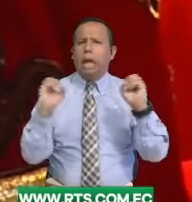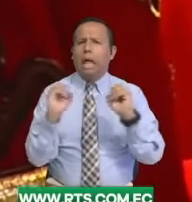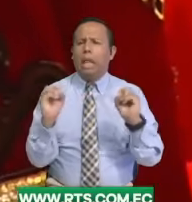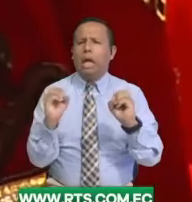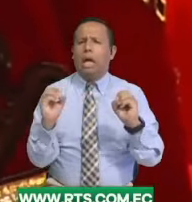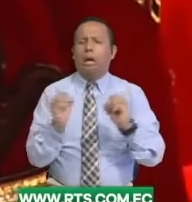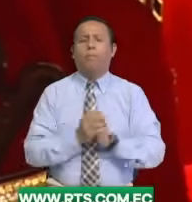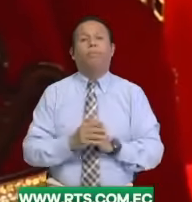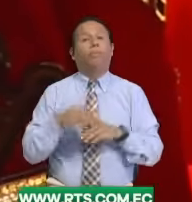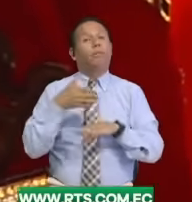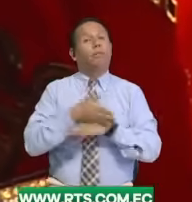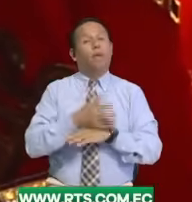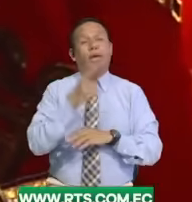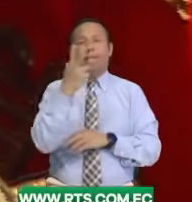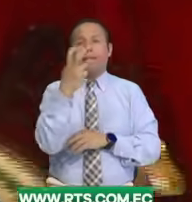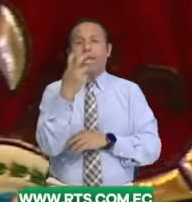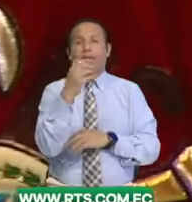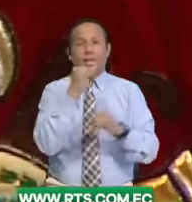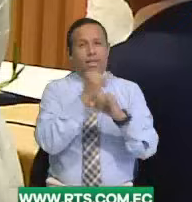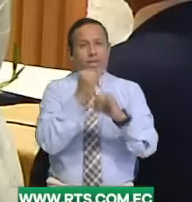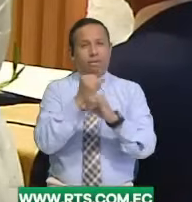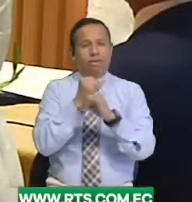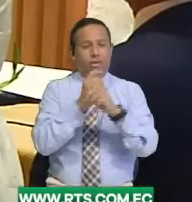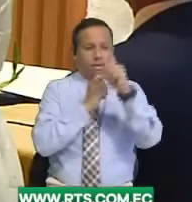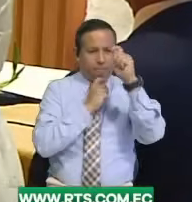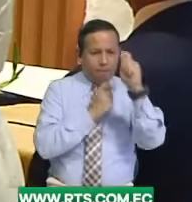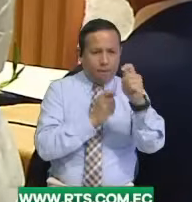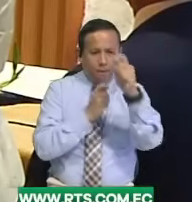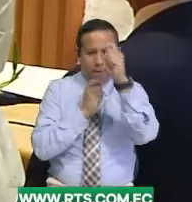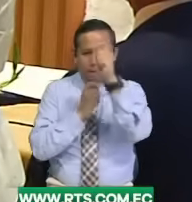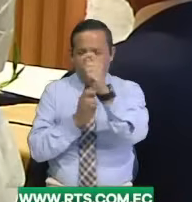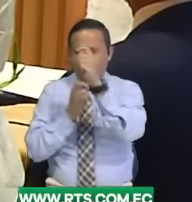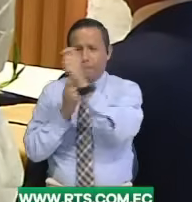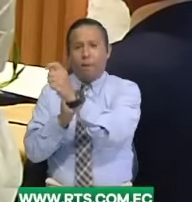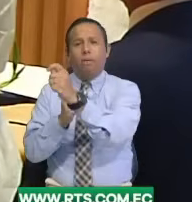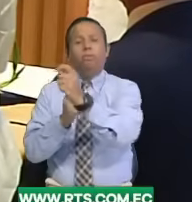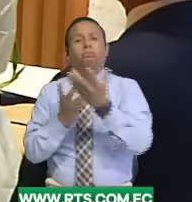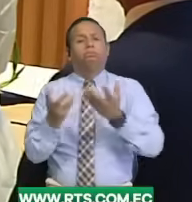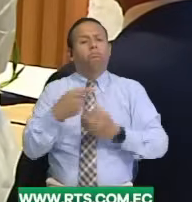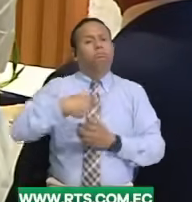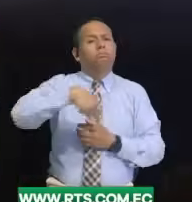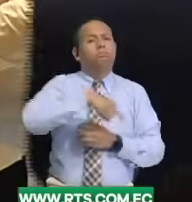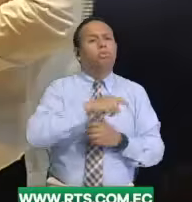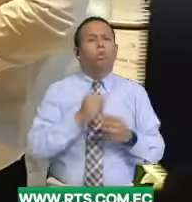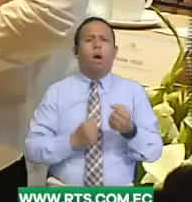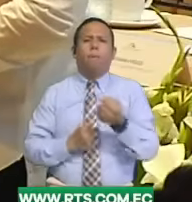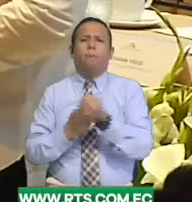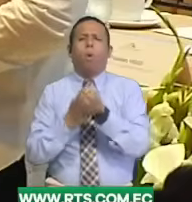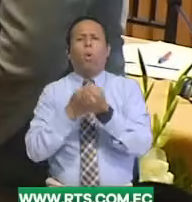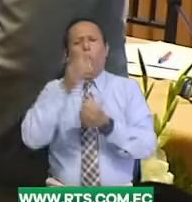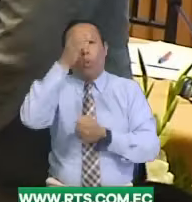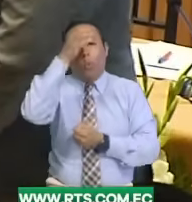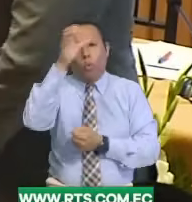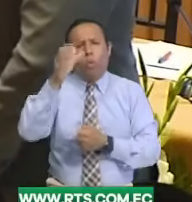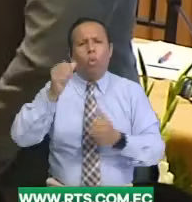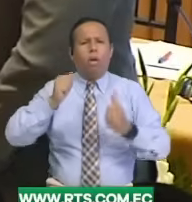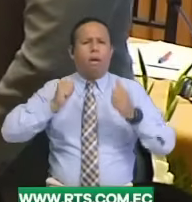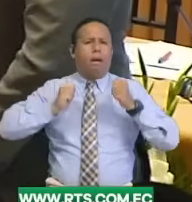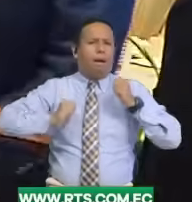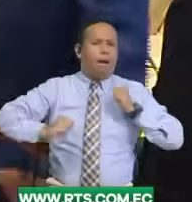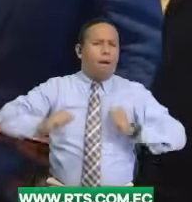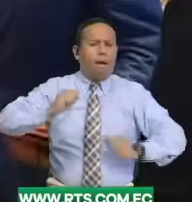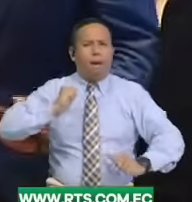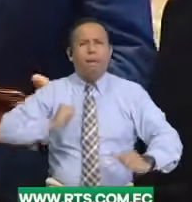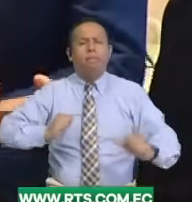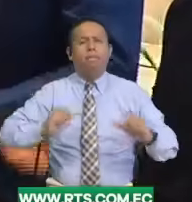13 condecoraciones a instituciones y personalidades por su aporte a la cultura, el arte, la academia